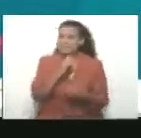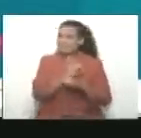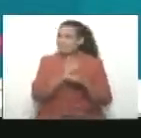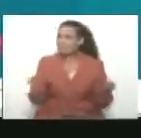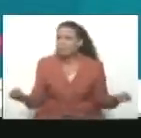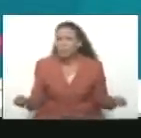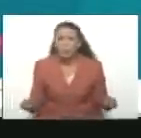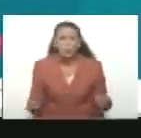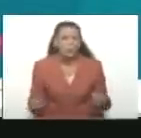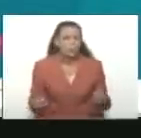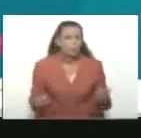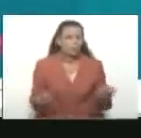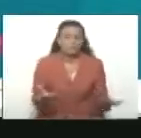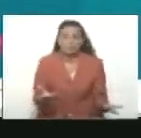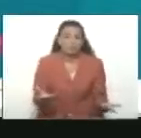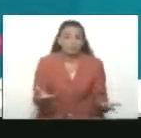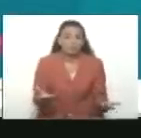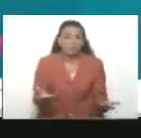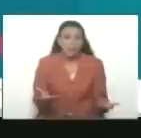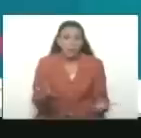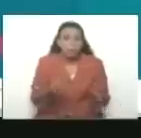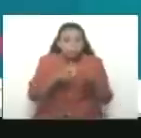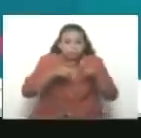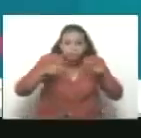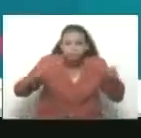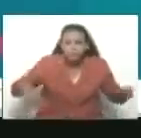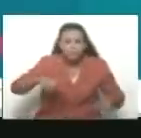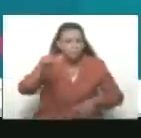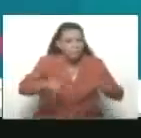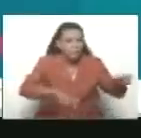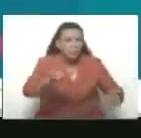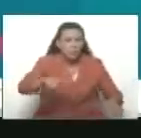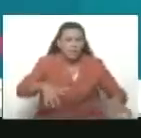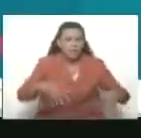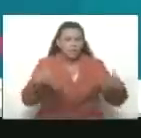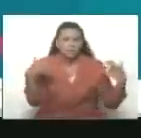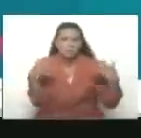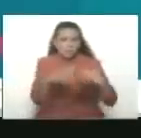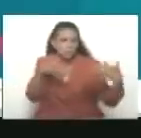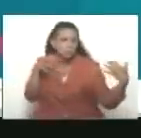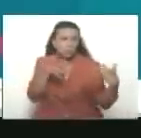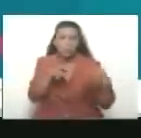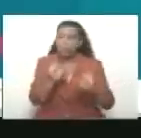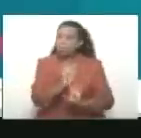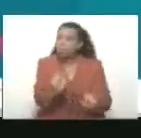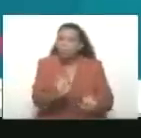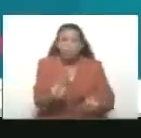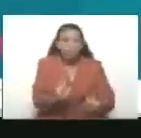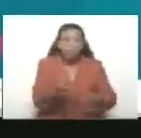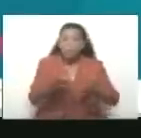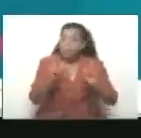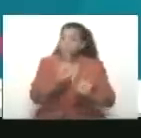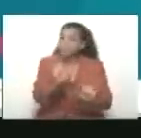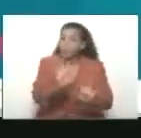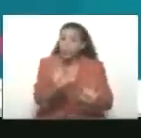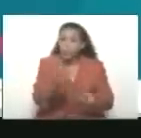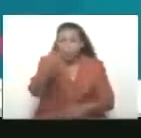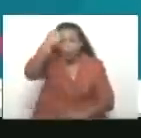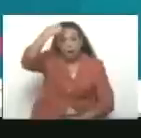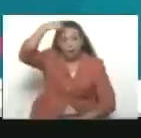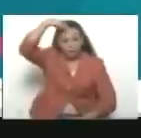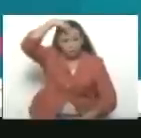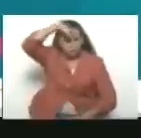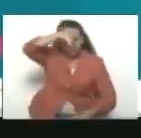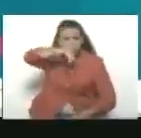conflicto sumaco a la polarización destructiva no no permitamos que nos meta una